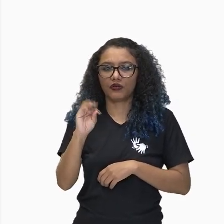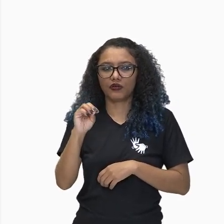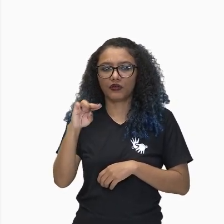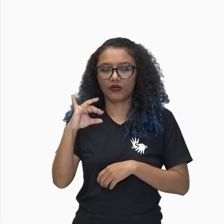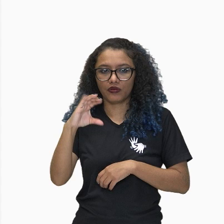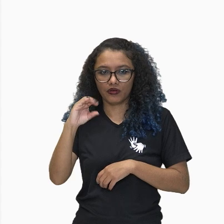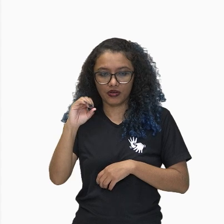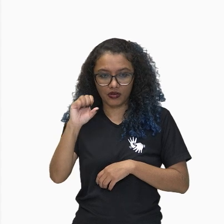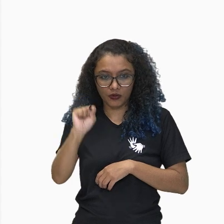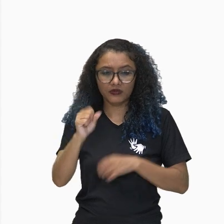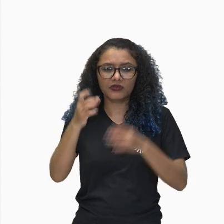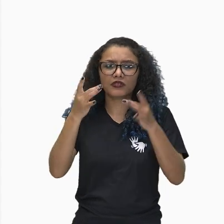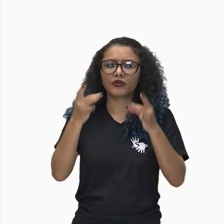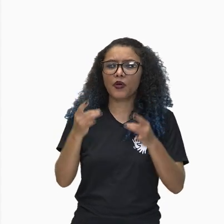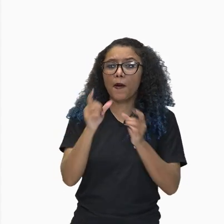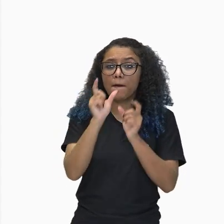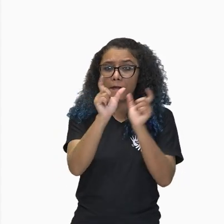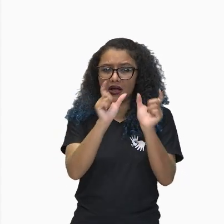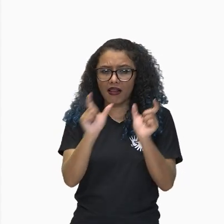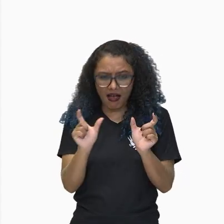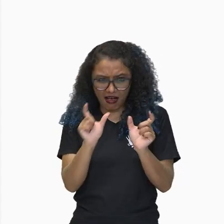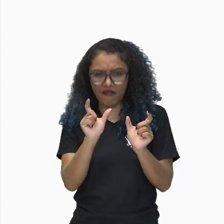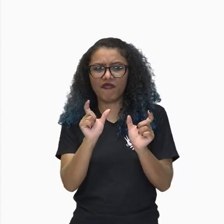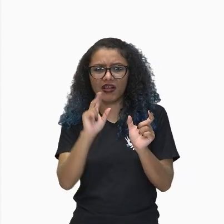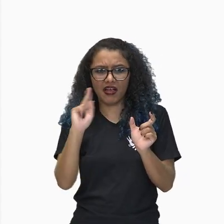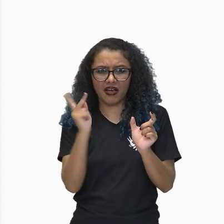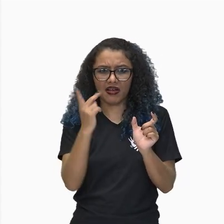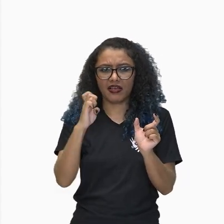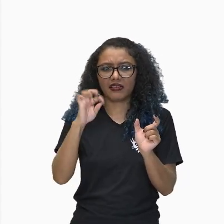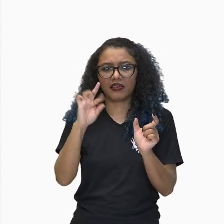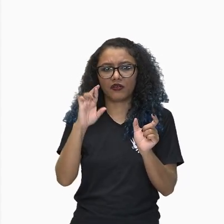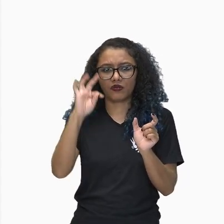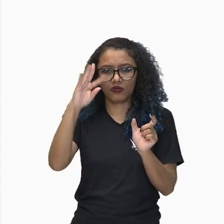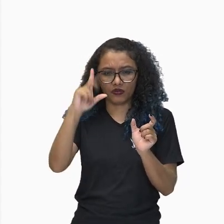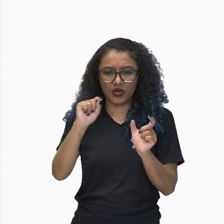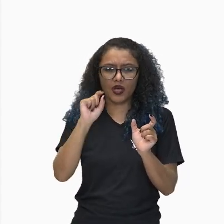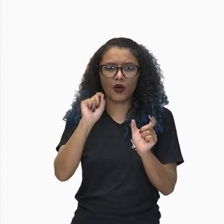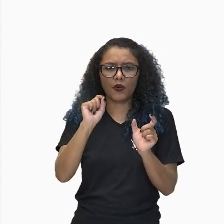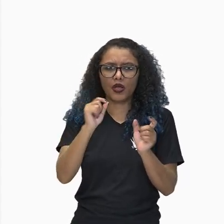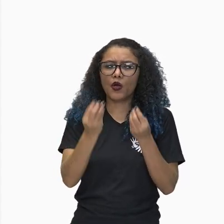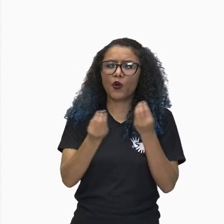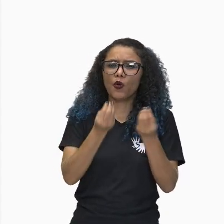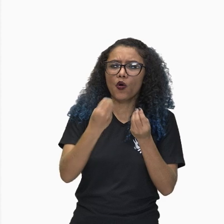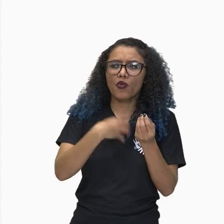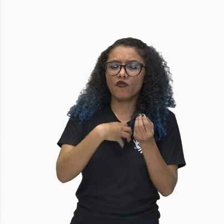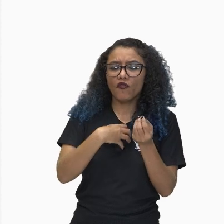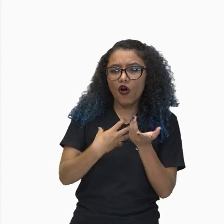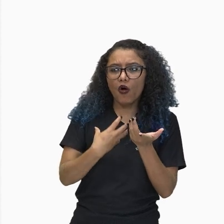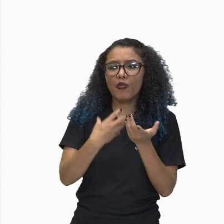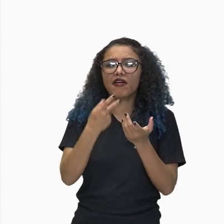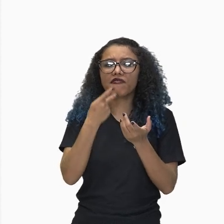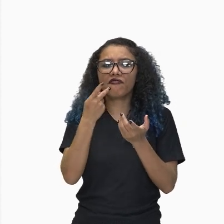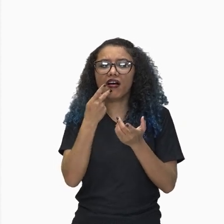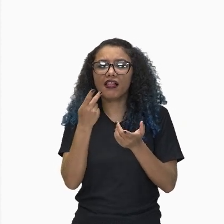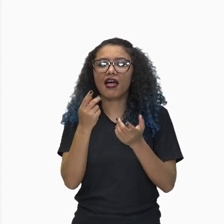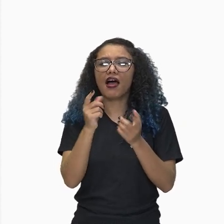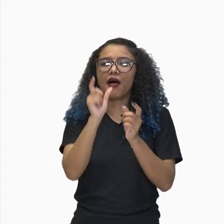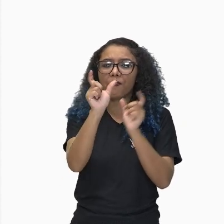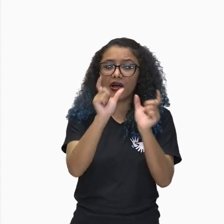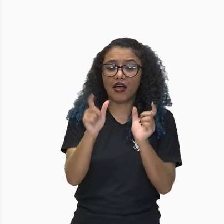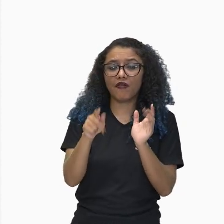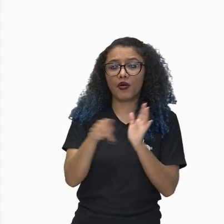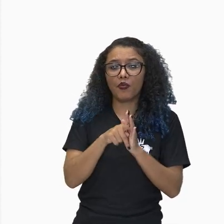heterotônicos, detalhamento, palavras heterotônicas, tonicidade em sílabas diferentes entre a